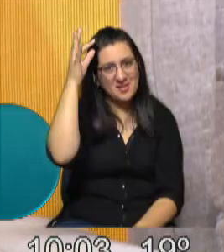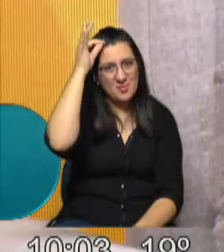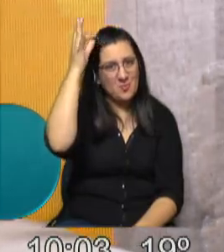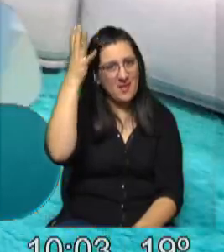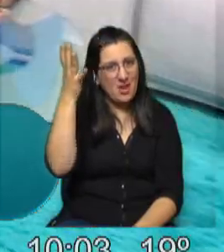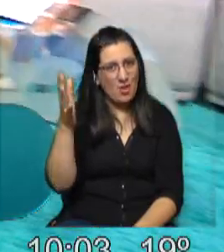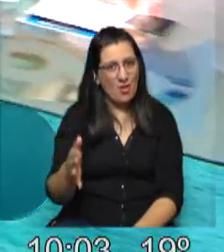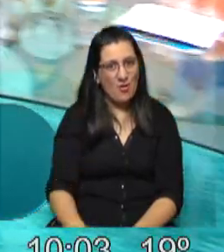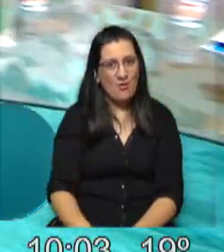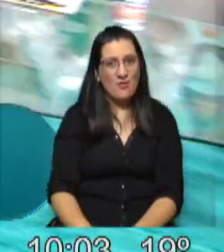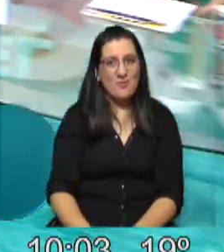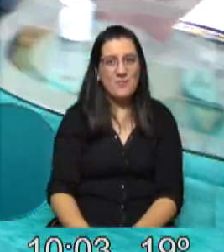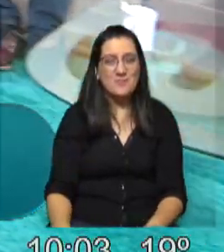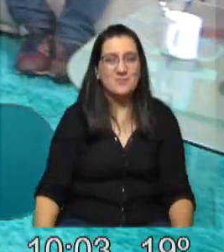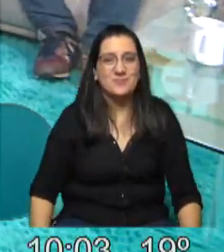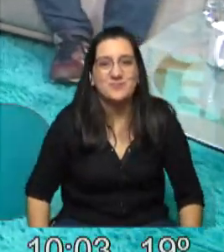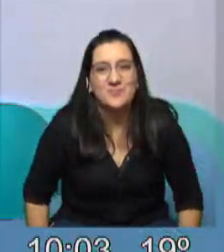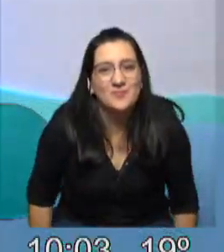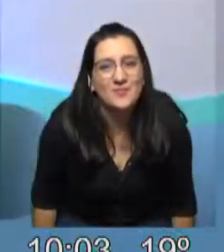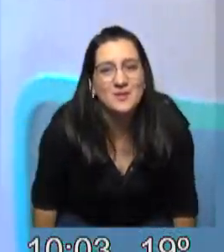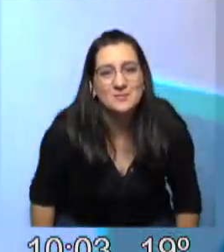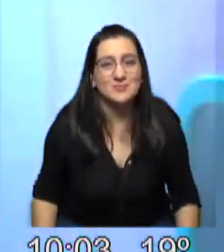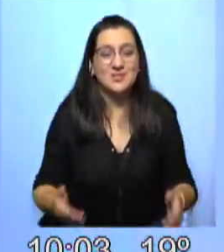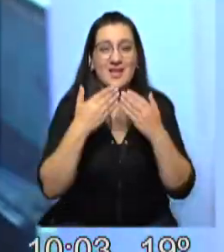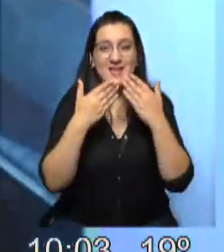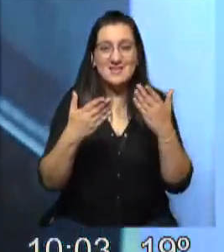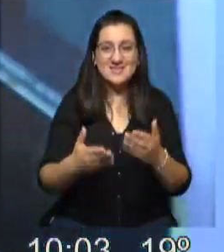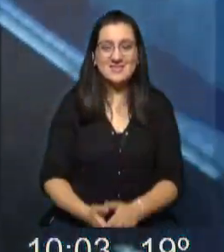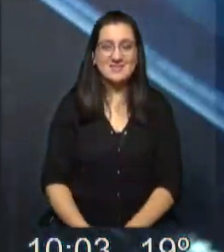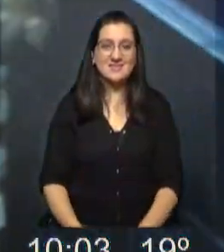Gali, un distinto. Gracias. Gracias, Russo Zamolinsky. No, Perrov, eso.